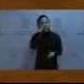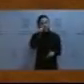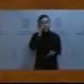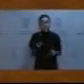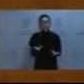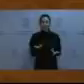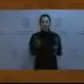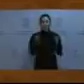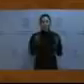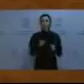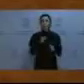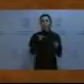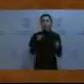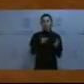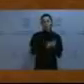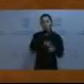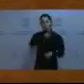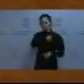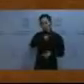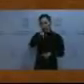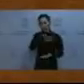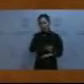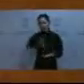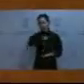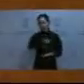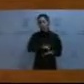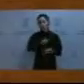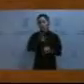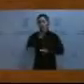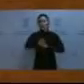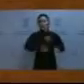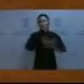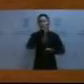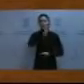elevó en 2011, ¿no? Sobre la actividad urbanística, el